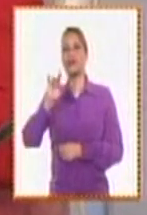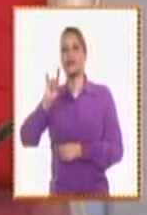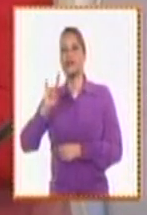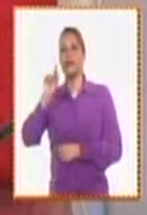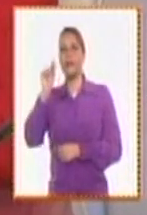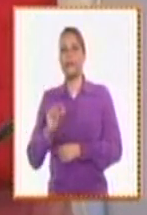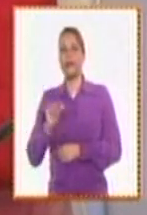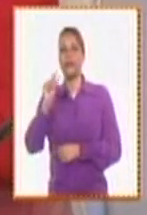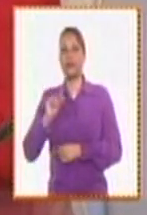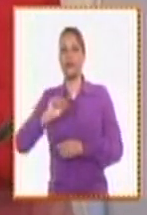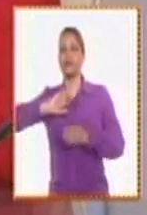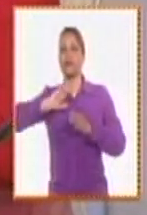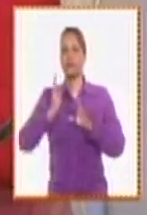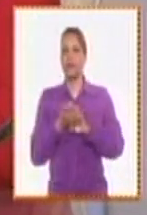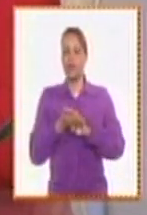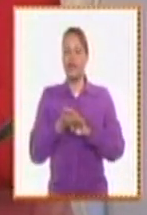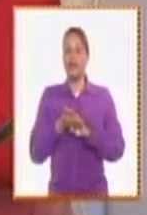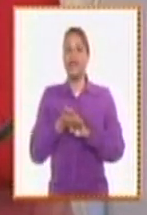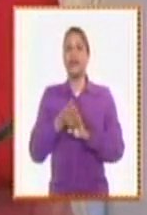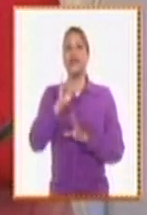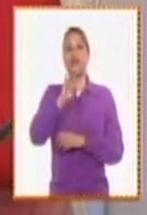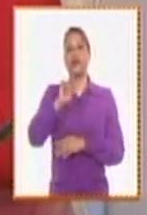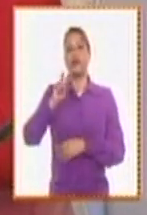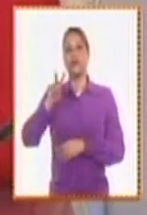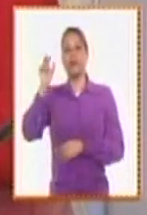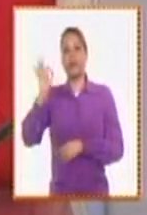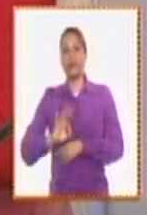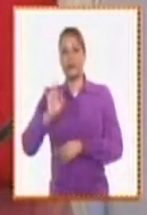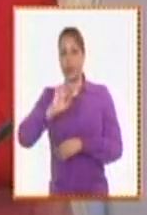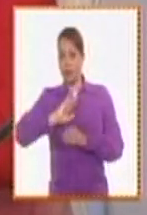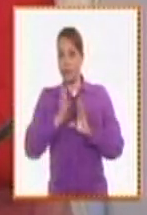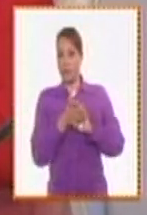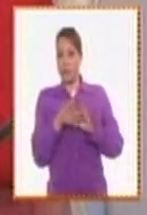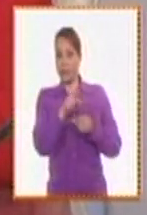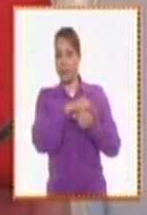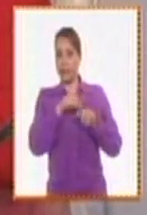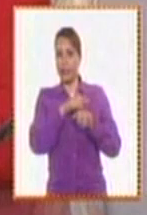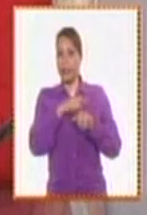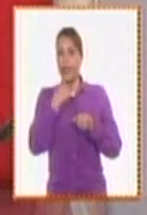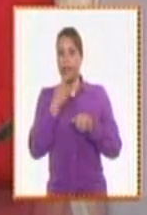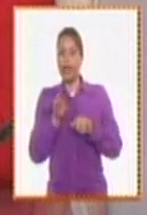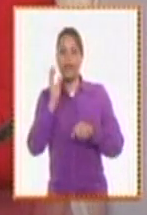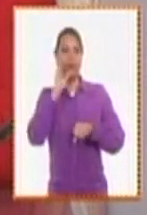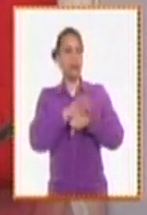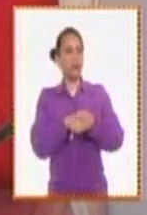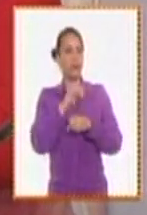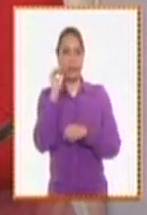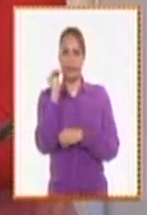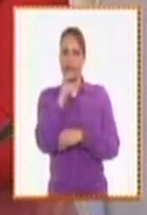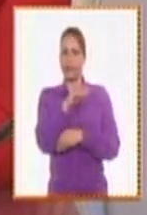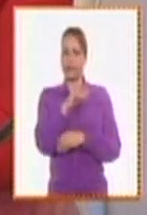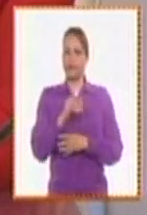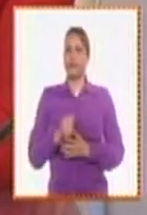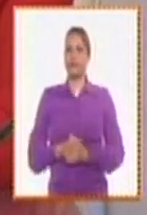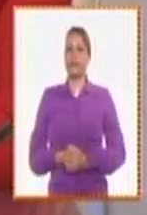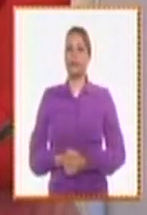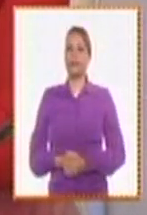personas y al 92% de estos sancionados se les ha impuesto penas privativas de libertad.